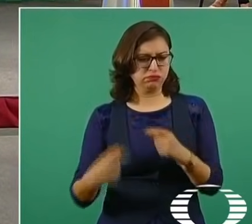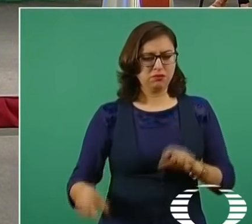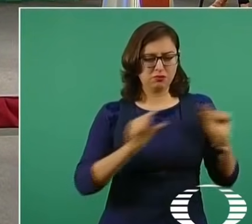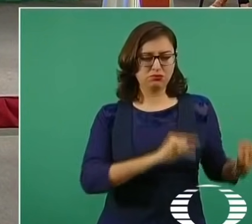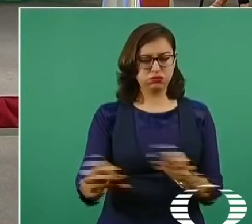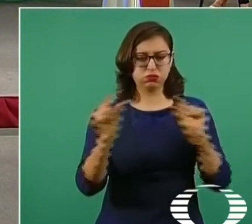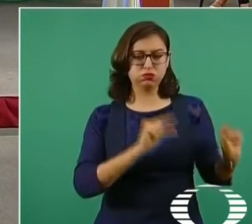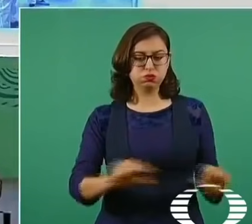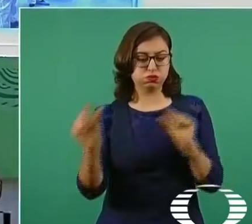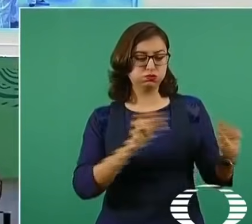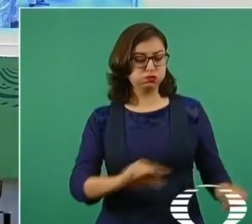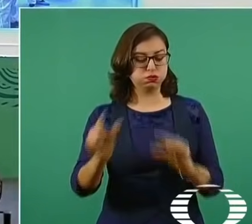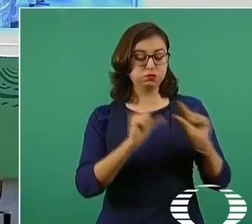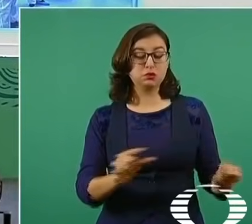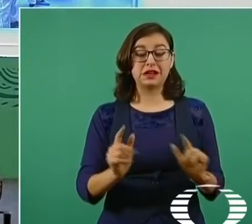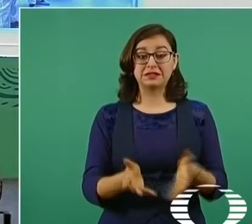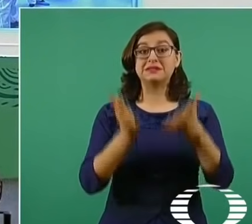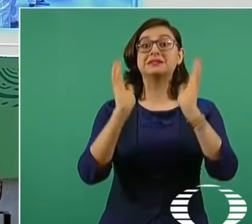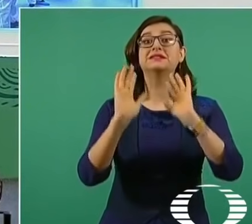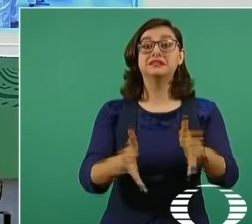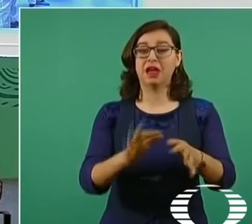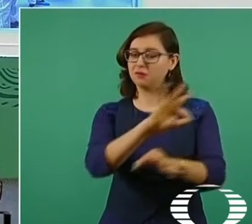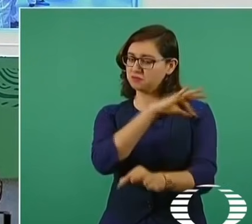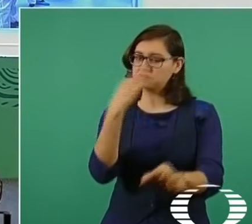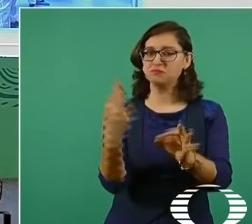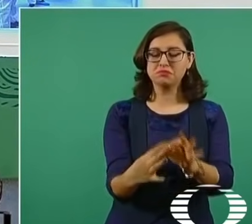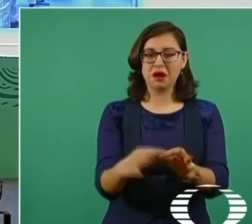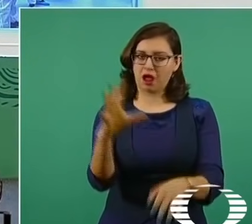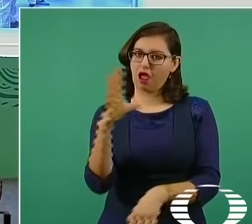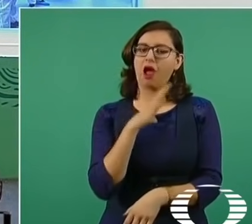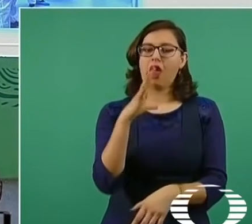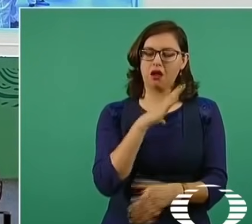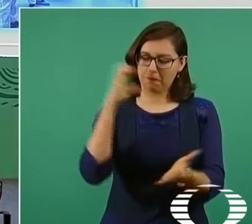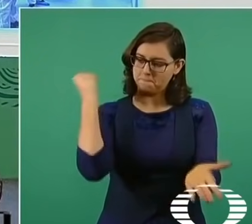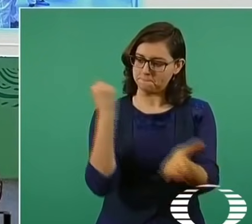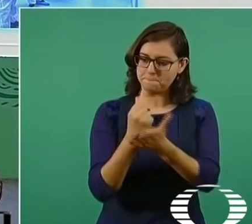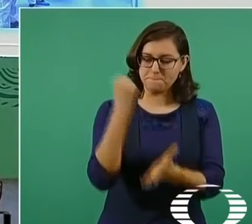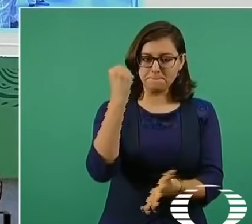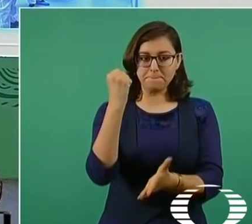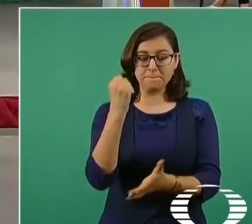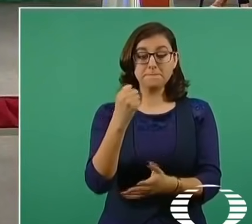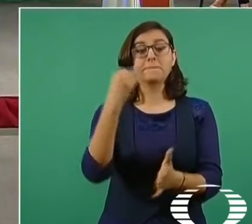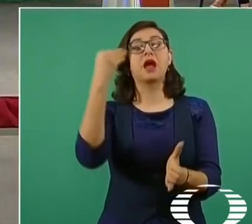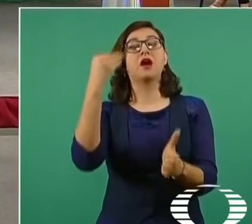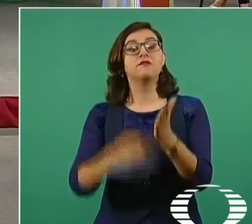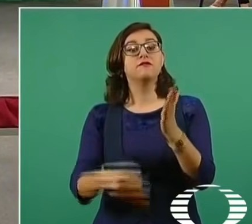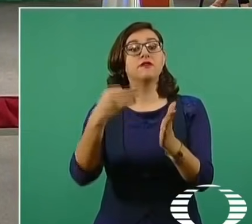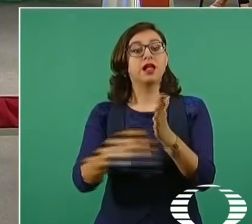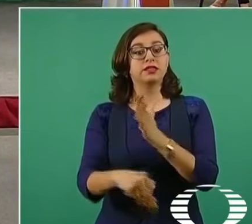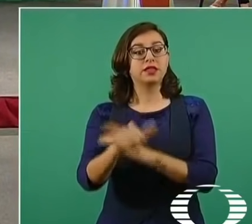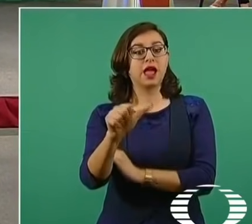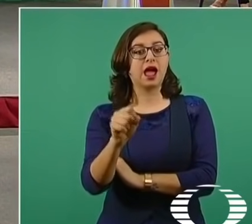último, pues esa vacuna disponible, aprobada por los laboratorios de México. Solo nos falta la liberación de